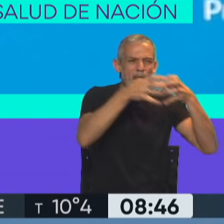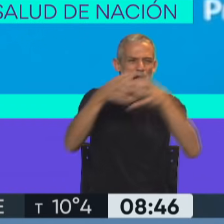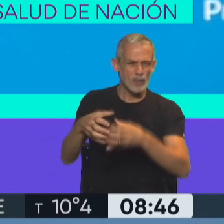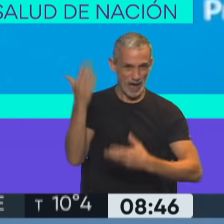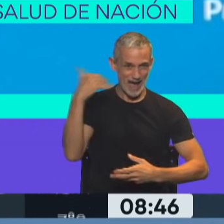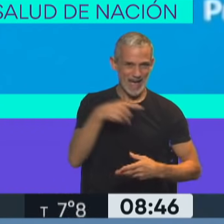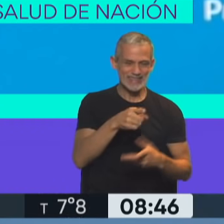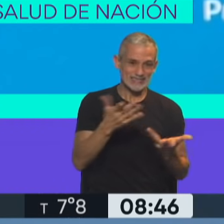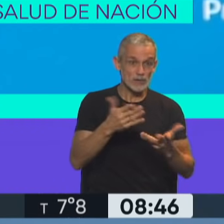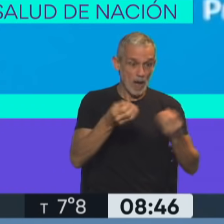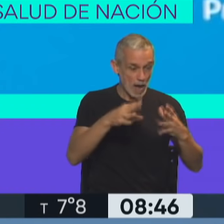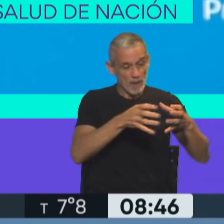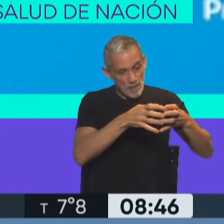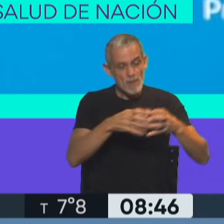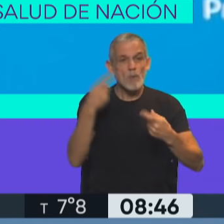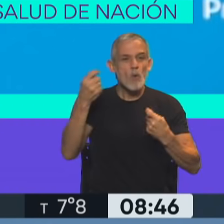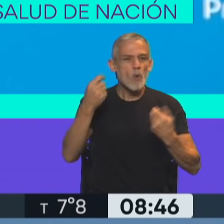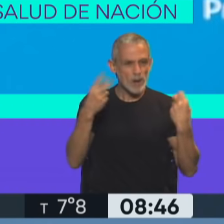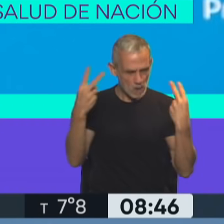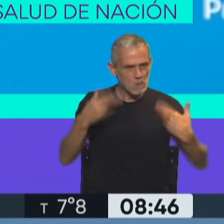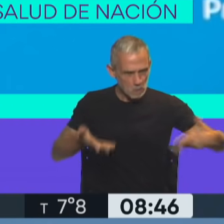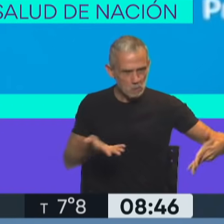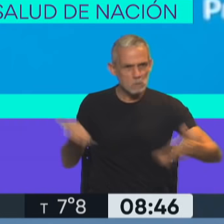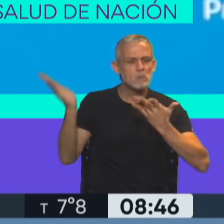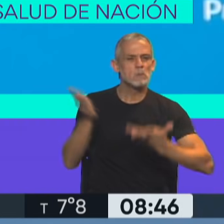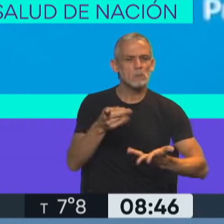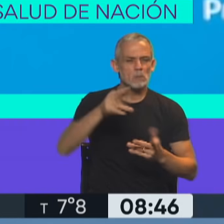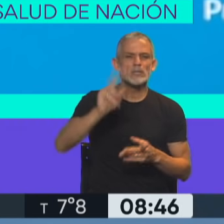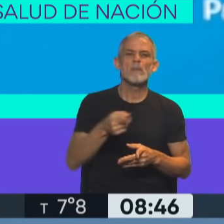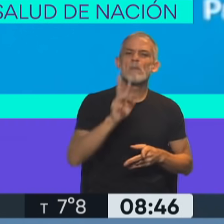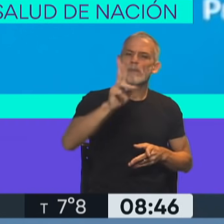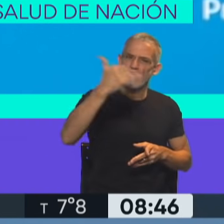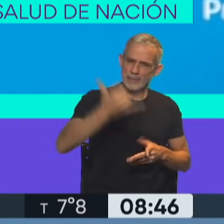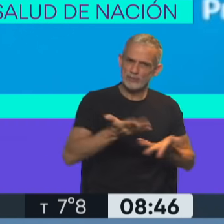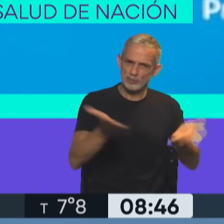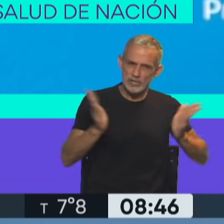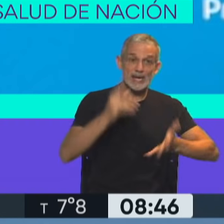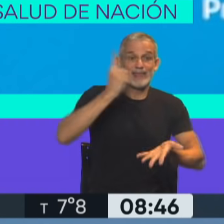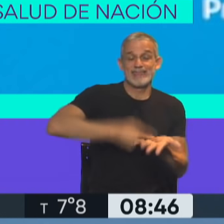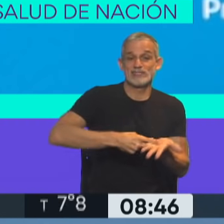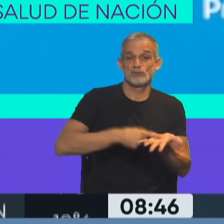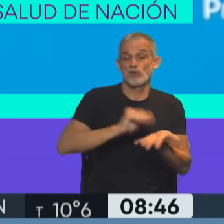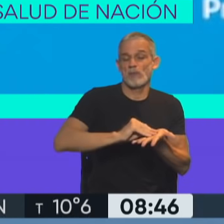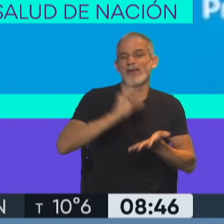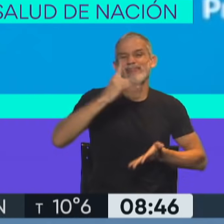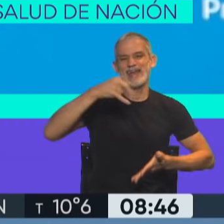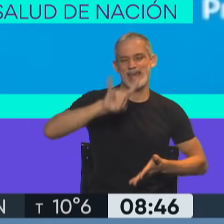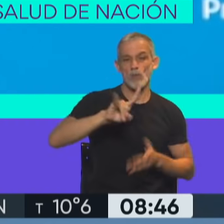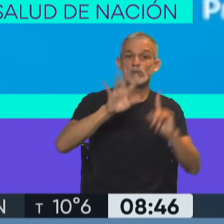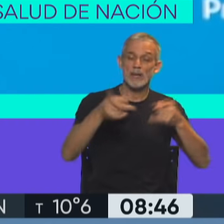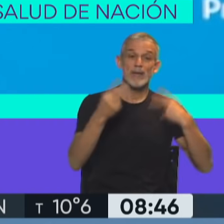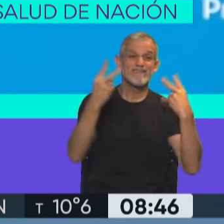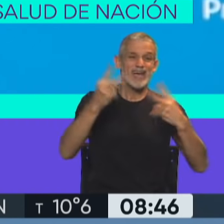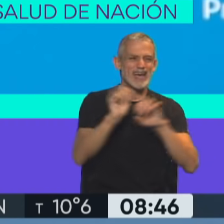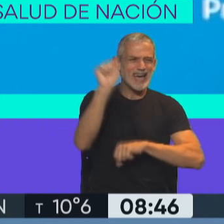estaban empezando a realizarse y también se habilitan a través de la decisión administrativa o el DNU los viajes